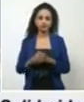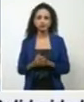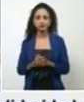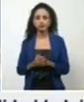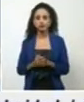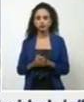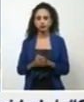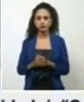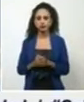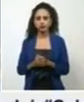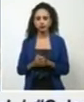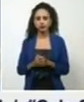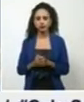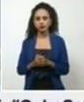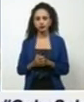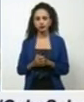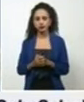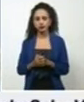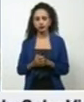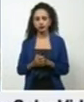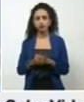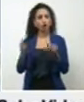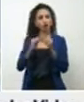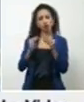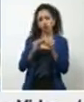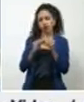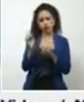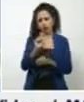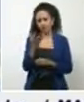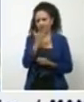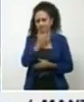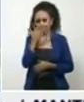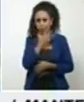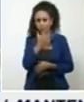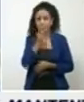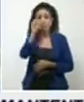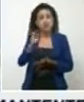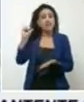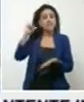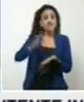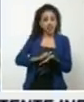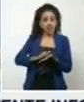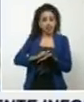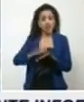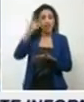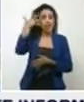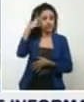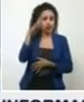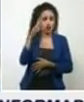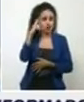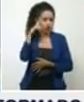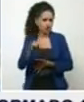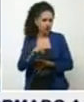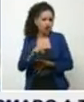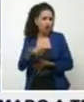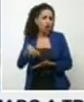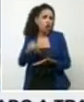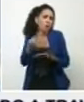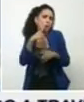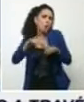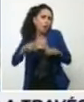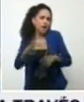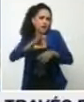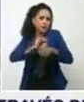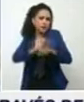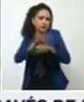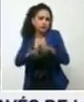Ha venido del exterior, ya infectado. No se precisa la fuente de infección del día de ayer, en